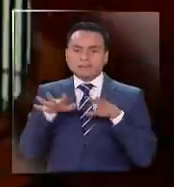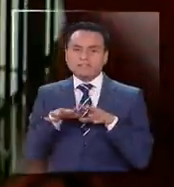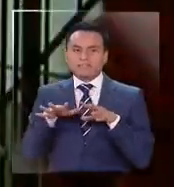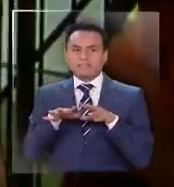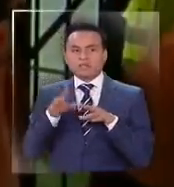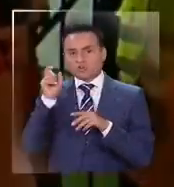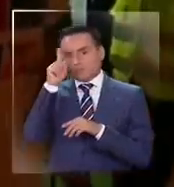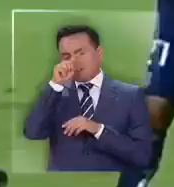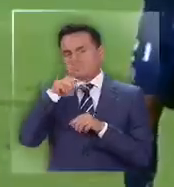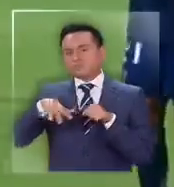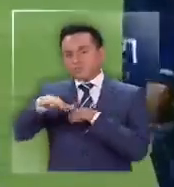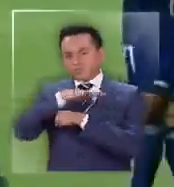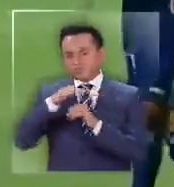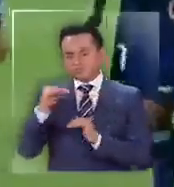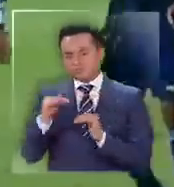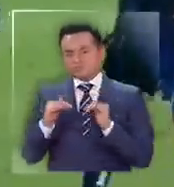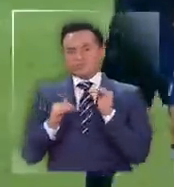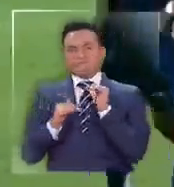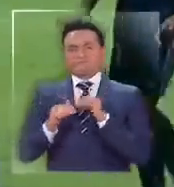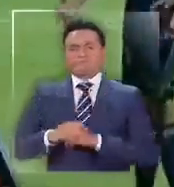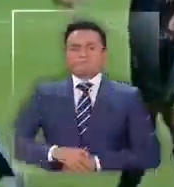esta compleja situación adelante.